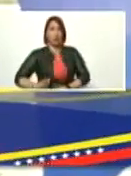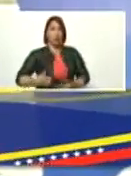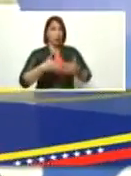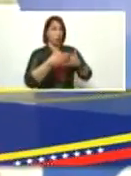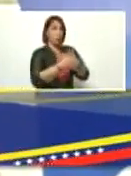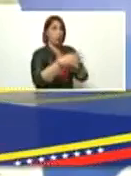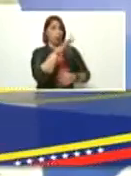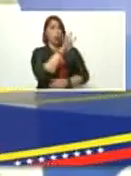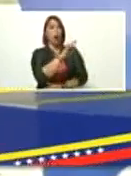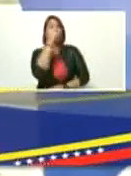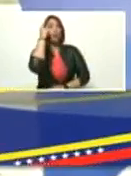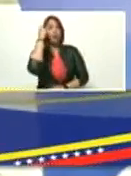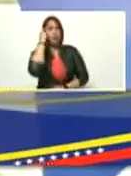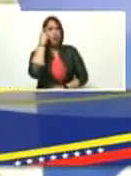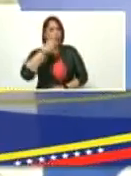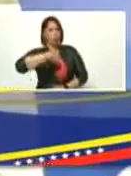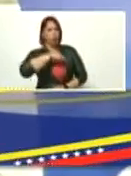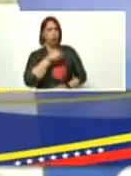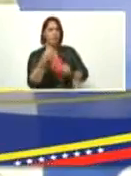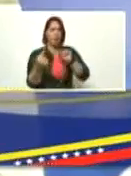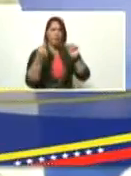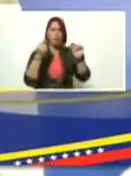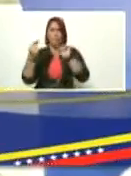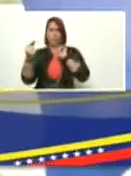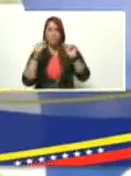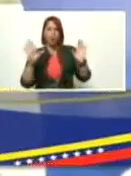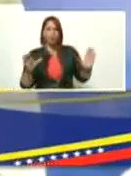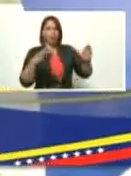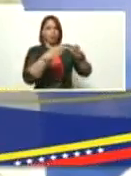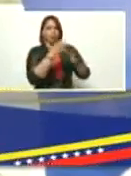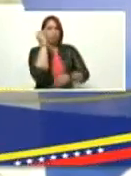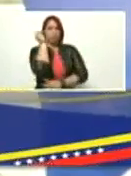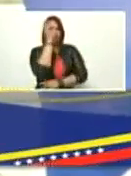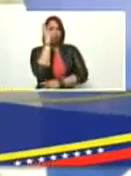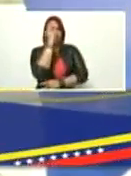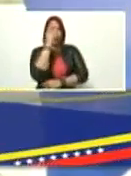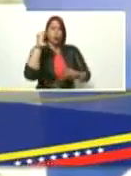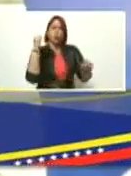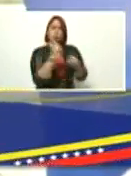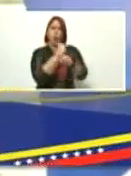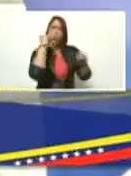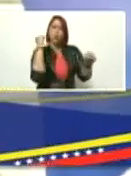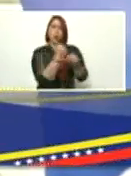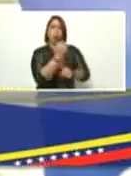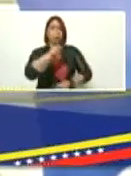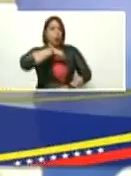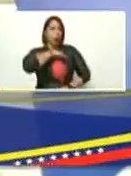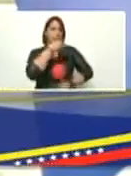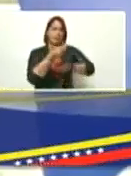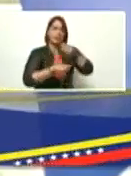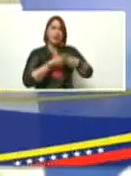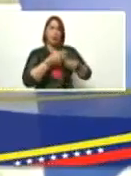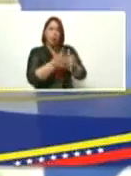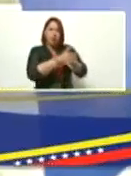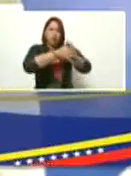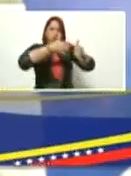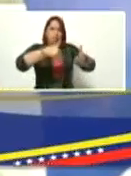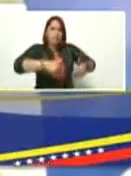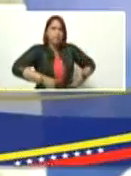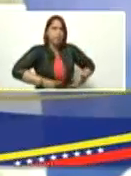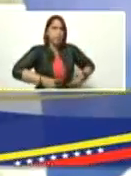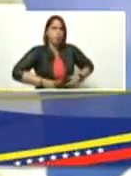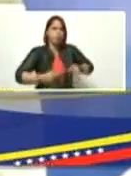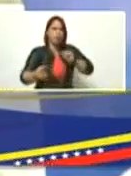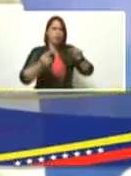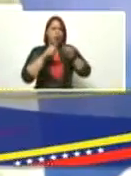estos 4 días que estuvimos congregados en el Congreso, trabajamos, hicimos una intensa lucha y